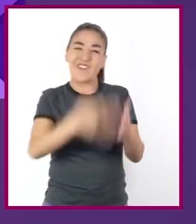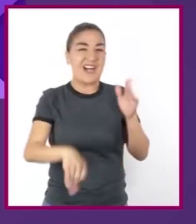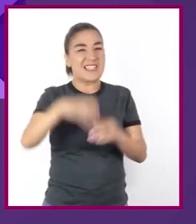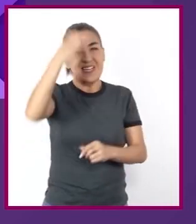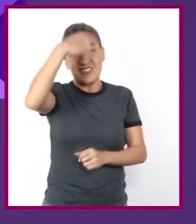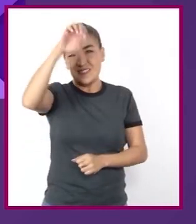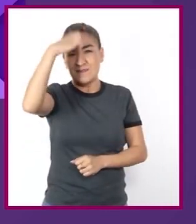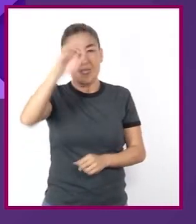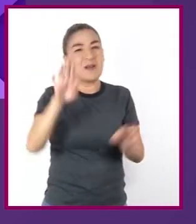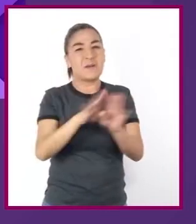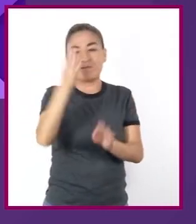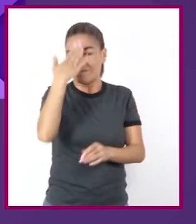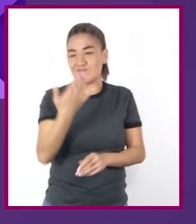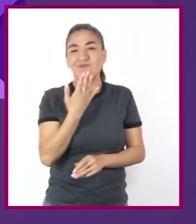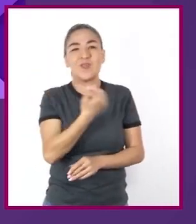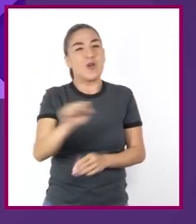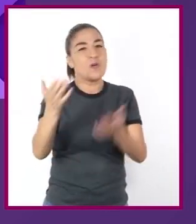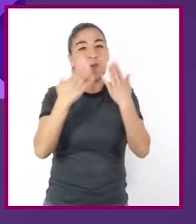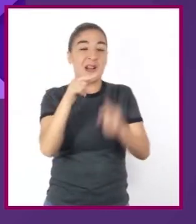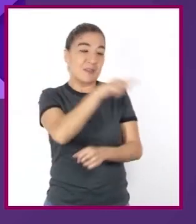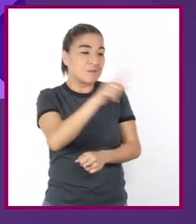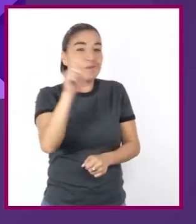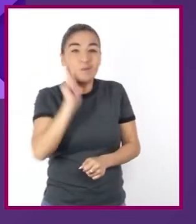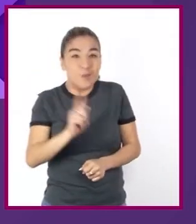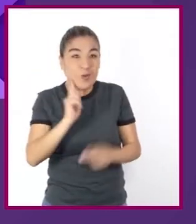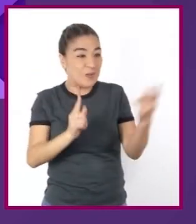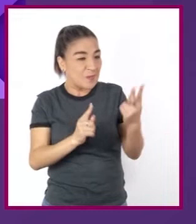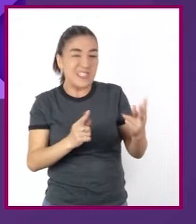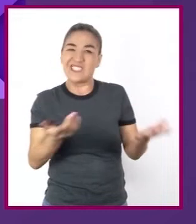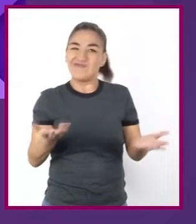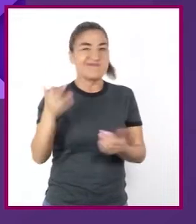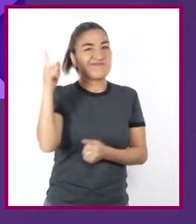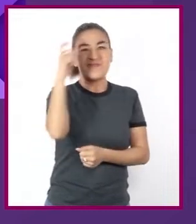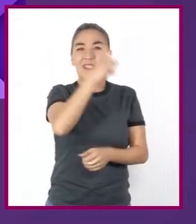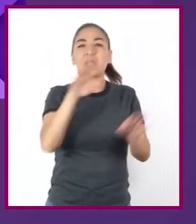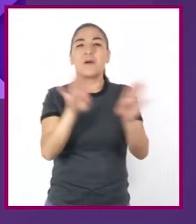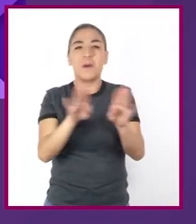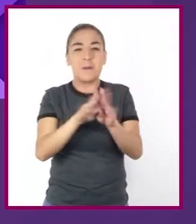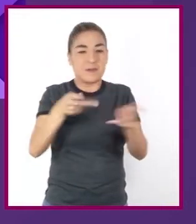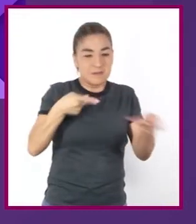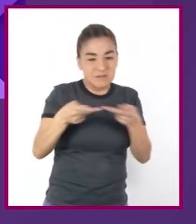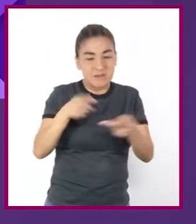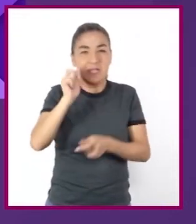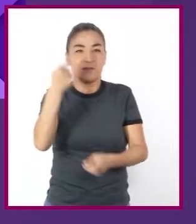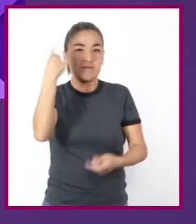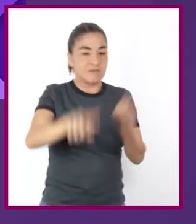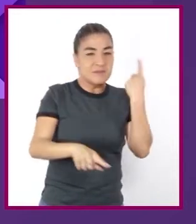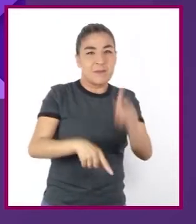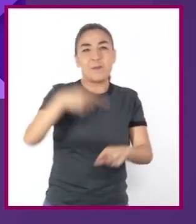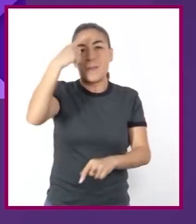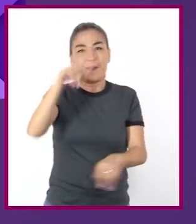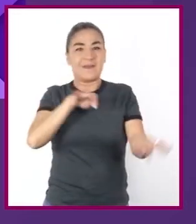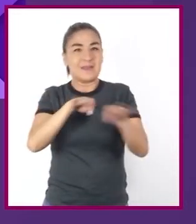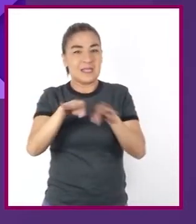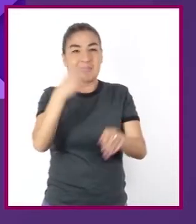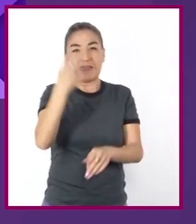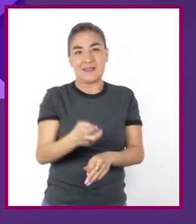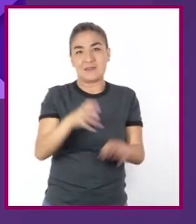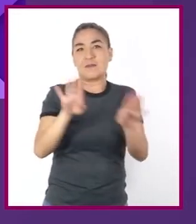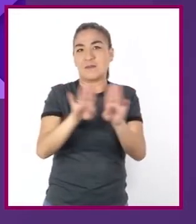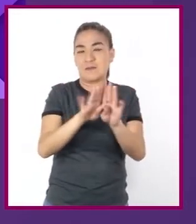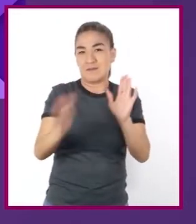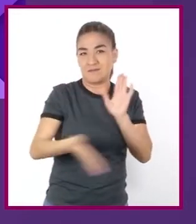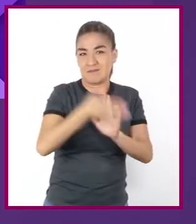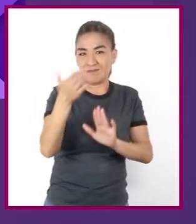experiencia y por ser mujeres tendrían dificultad para supervisar la obra y dirigir a los trabajadores durante la construcción.